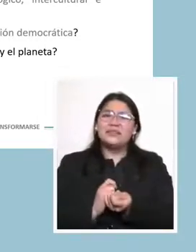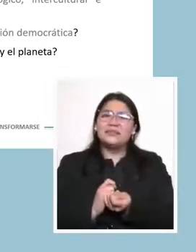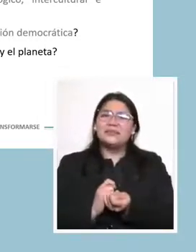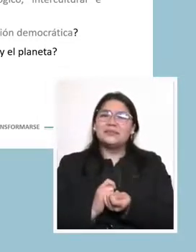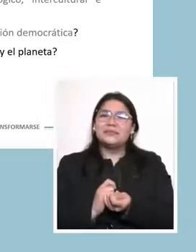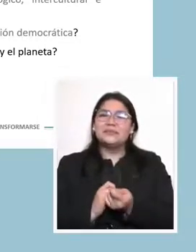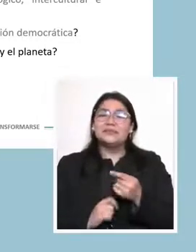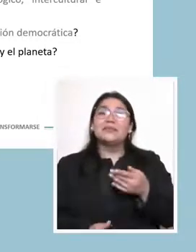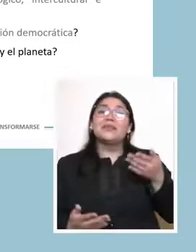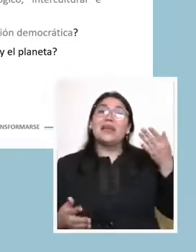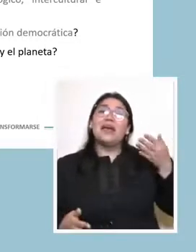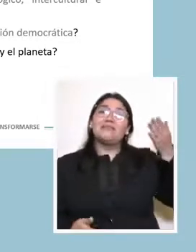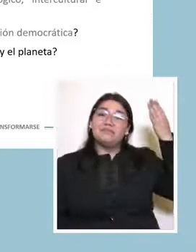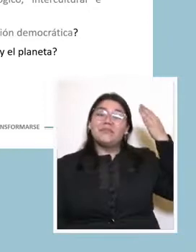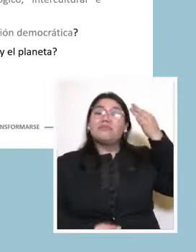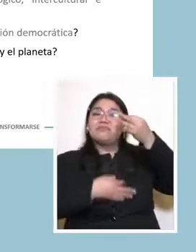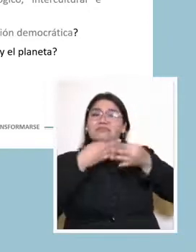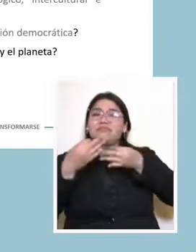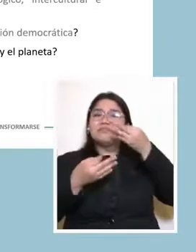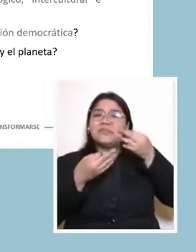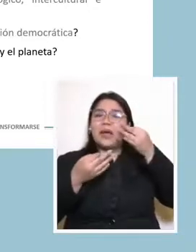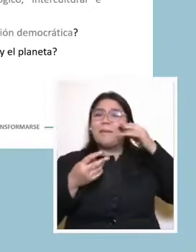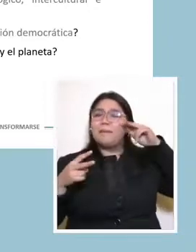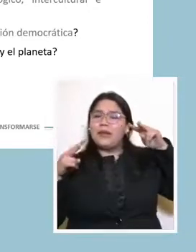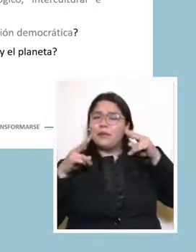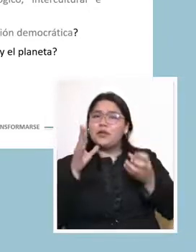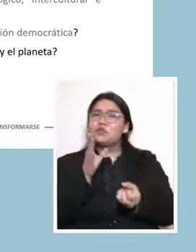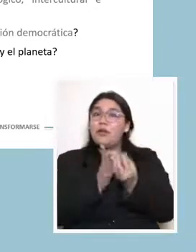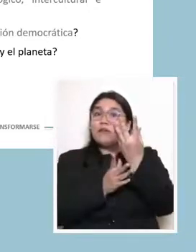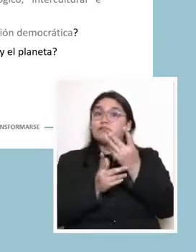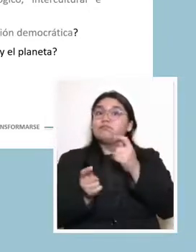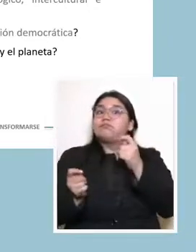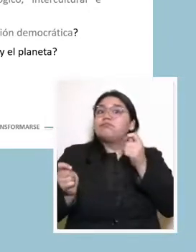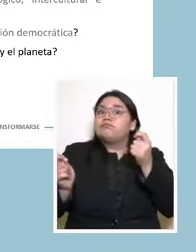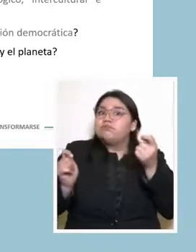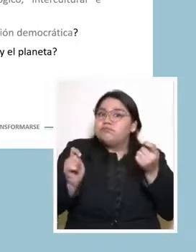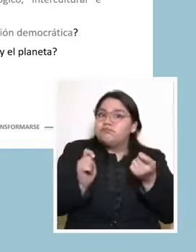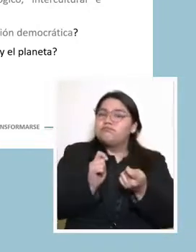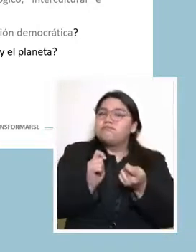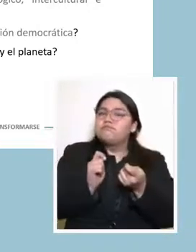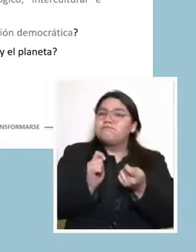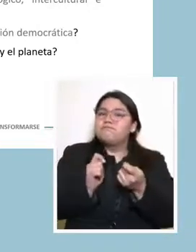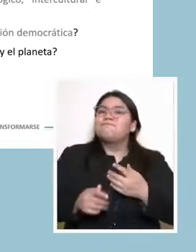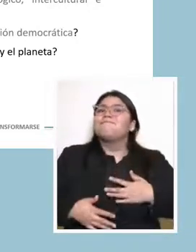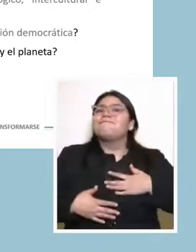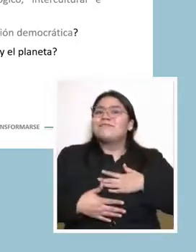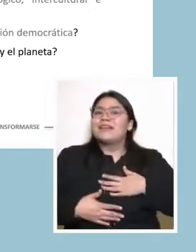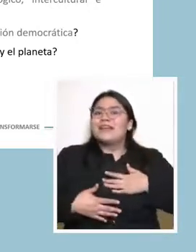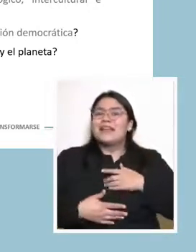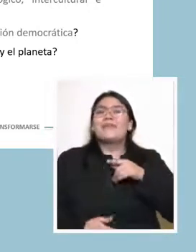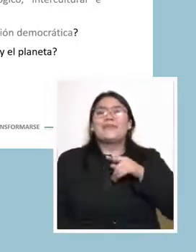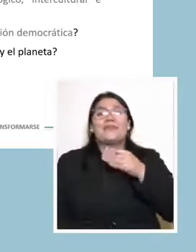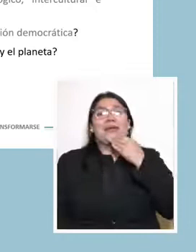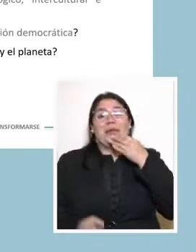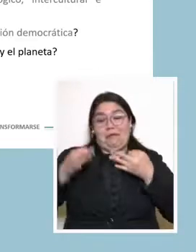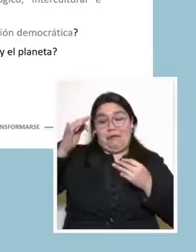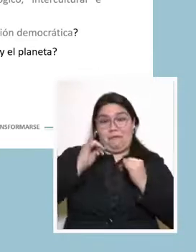de este nuevo cambio de paradigma, de este sentido de transformación que es el que aboga también el